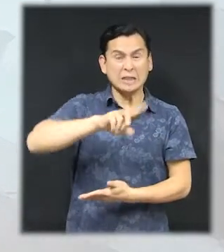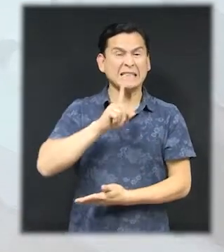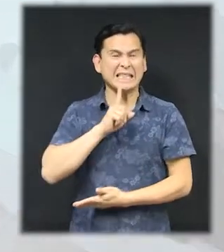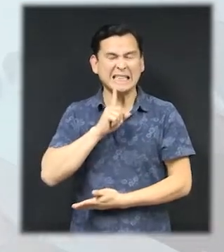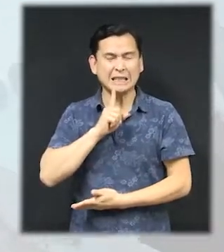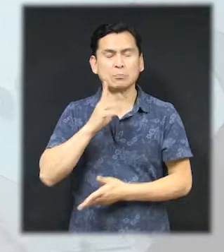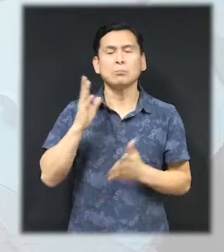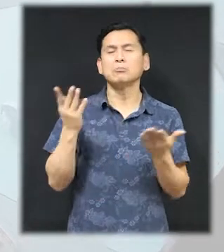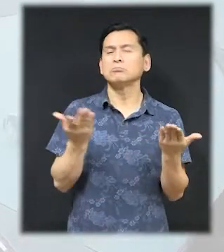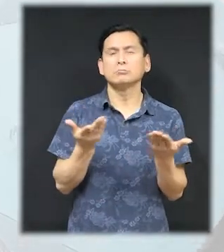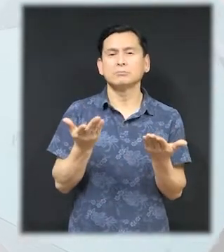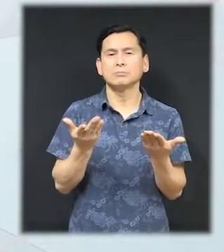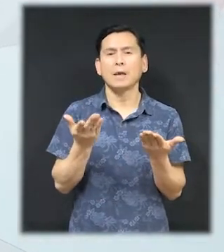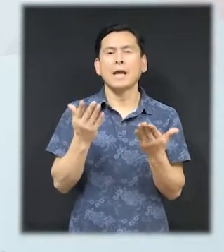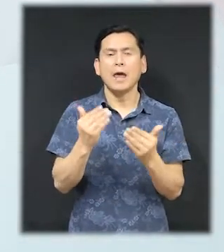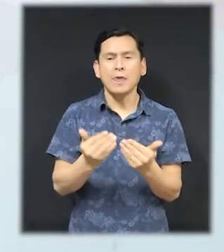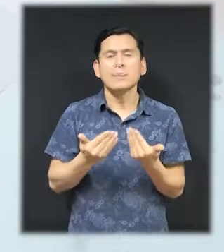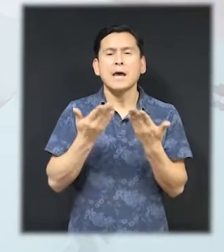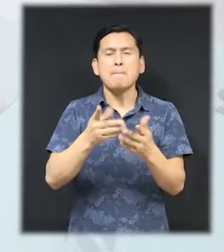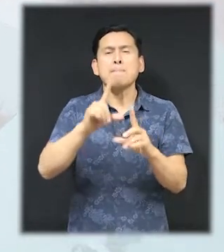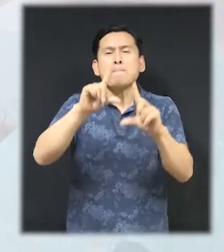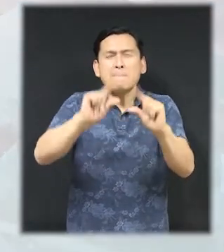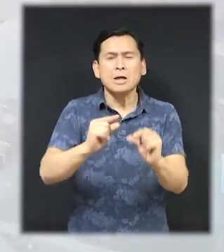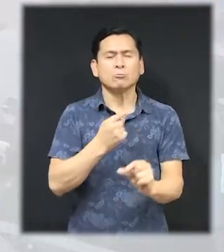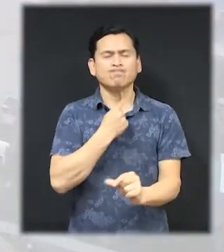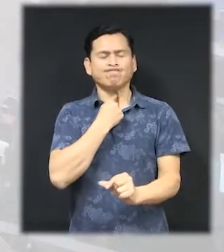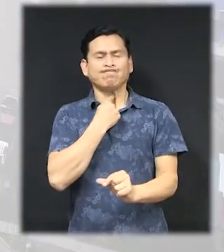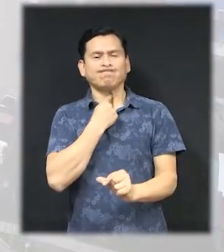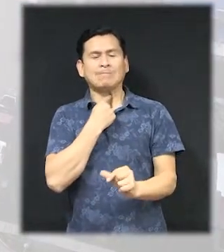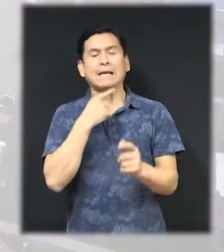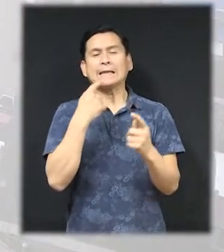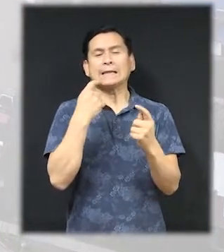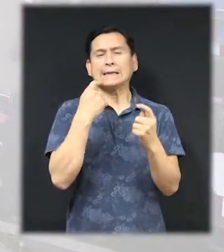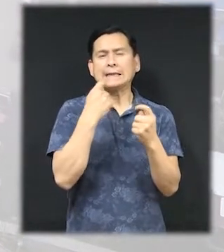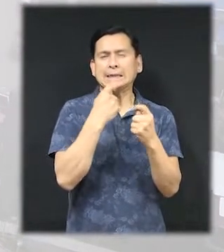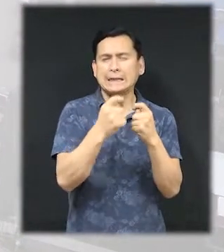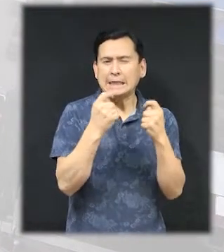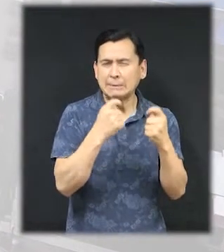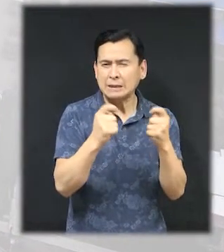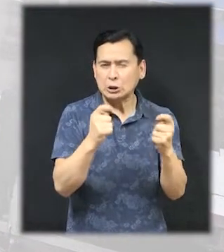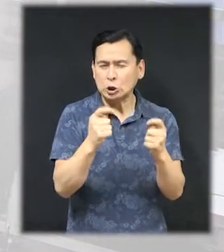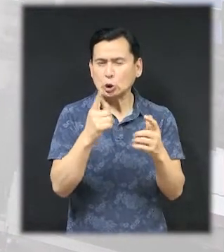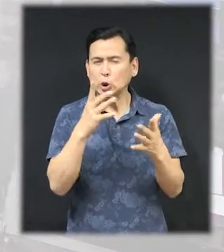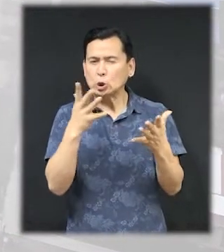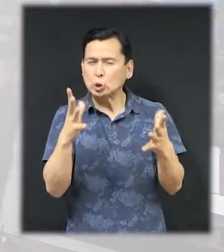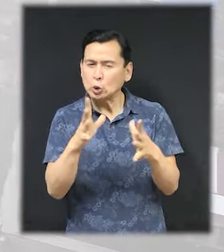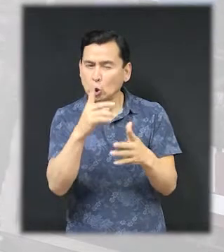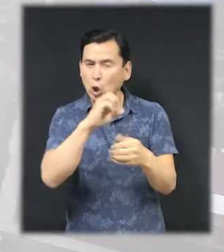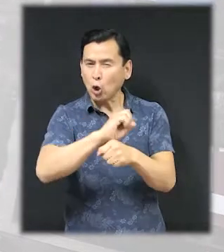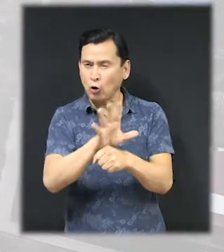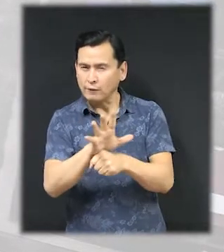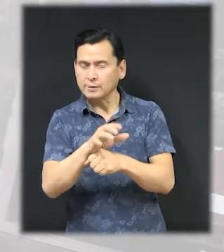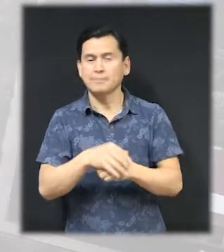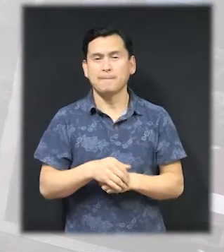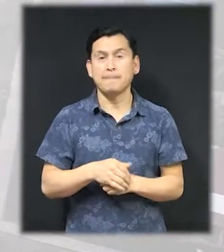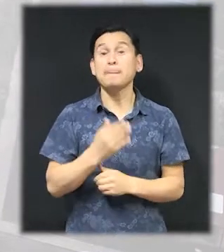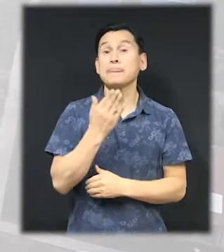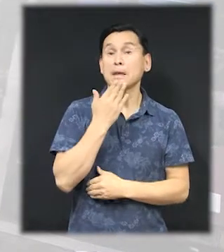que tenemos que tener para efectos de generar el menos daño posible en el tratamiento y el manejo de los casos